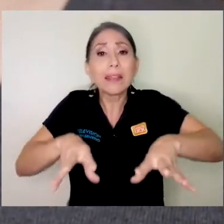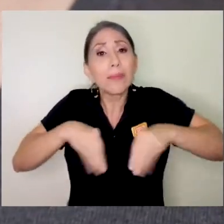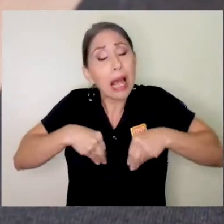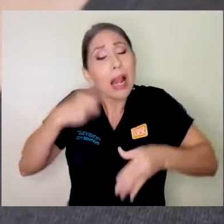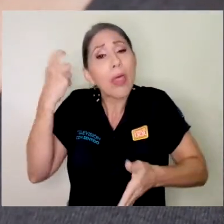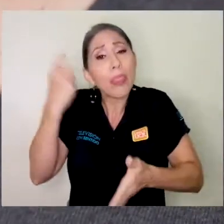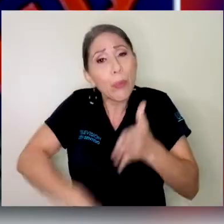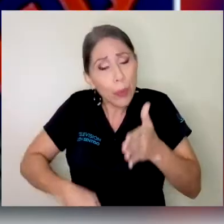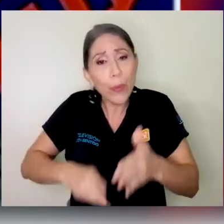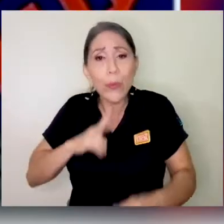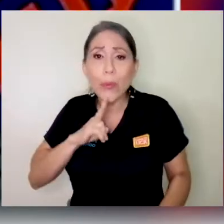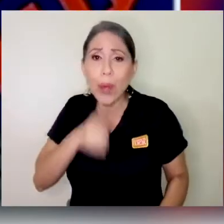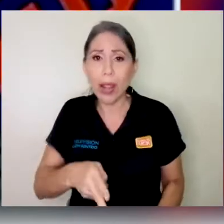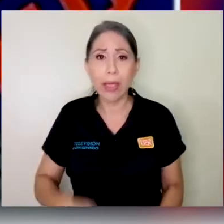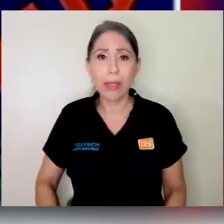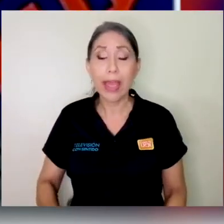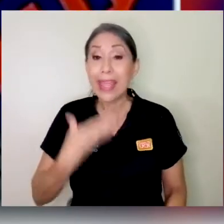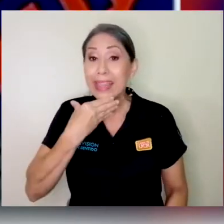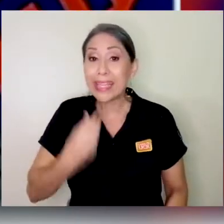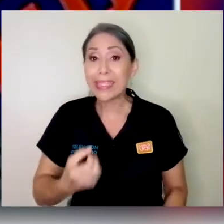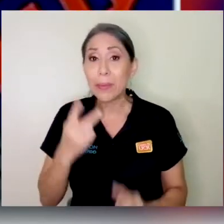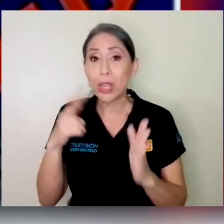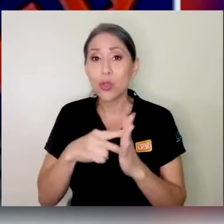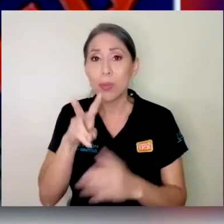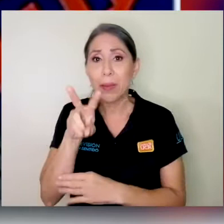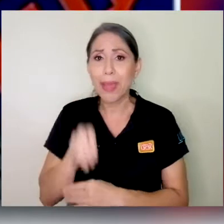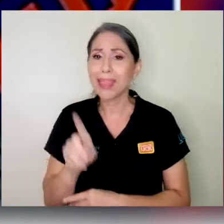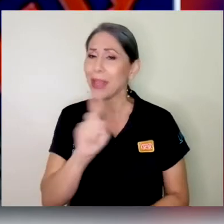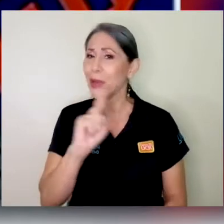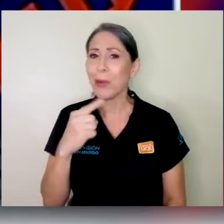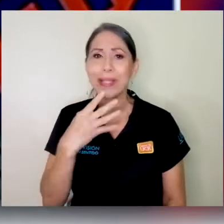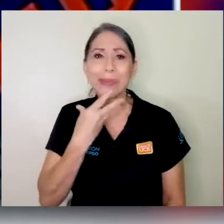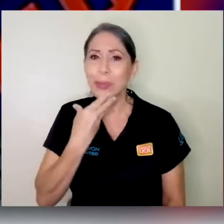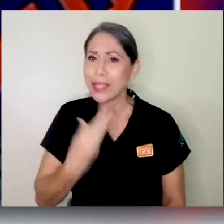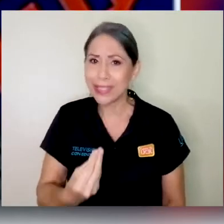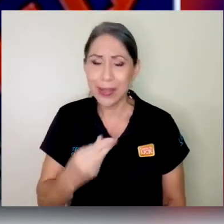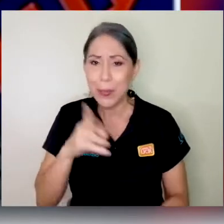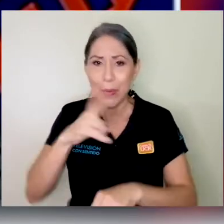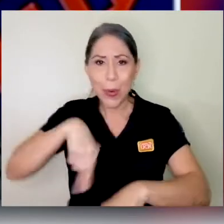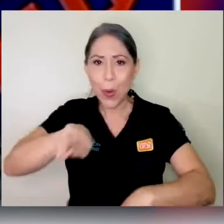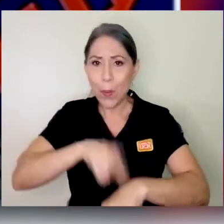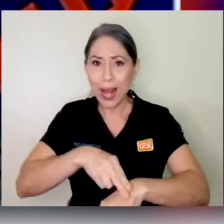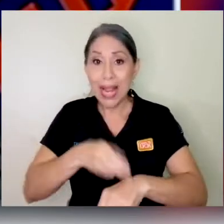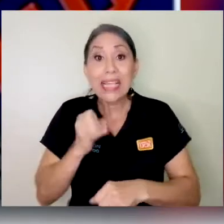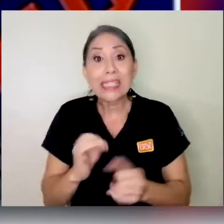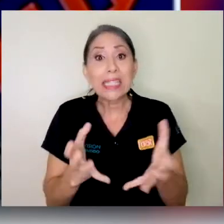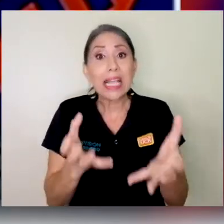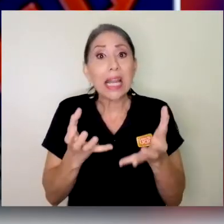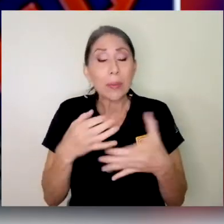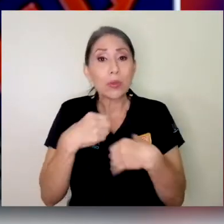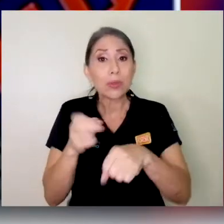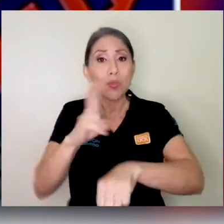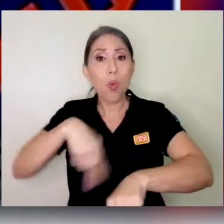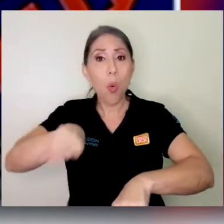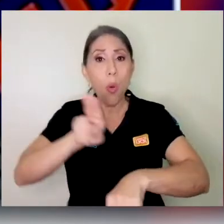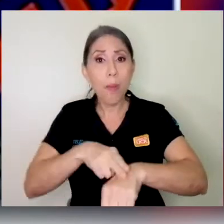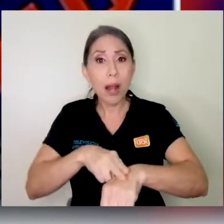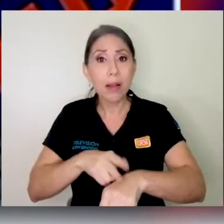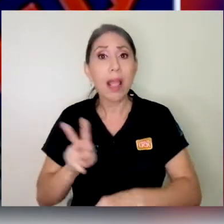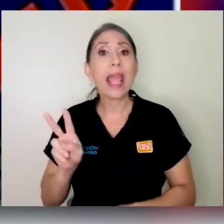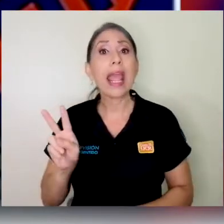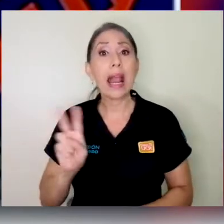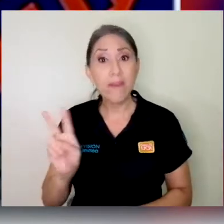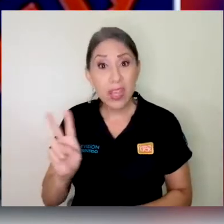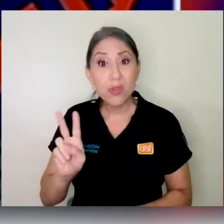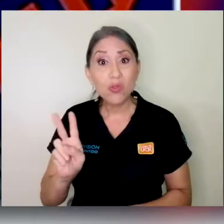la cruda realidad. Diciembre de 2020 no es un diciembre normal. Y si queremos hacerlo normal, el